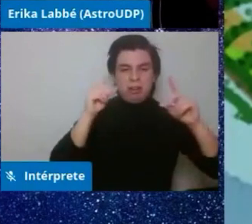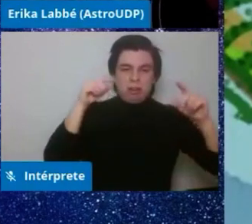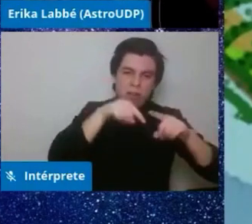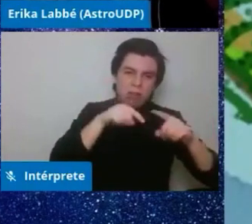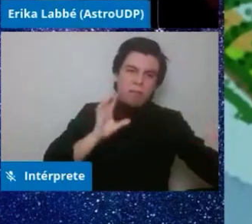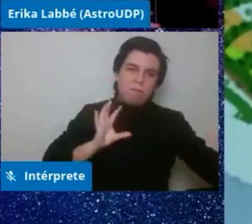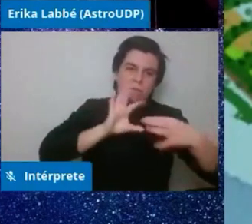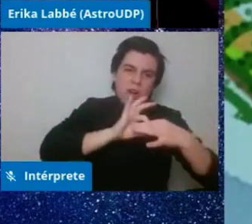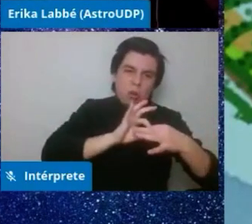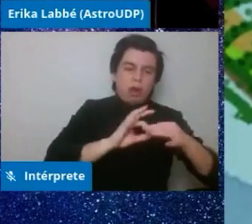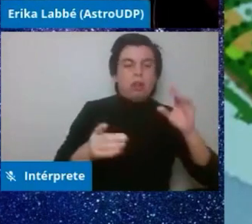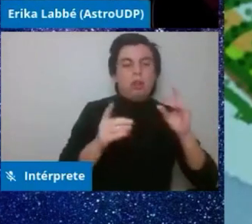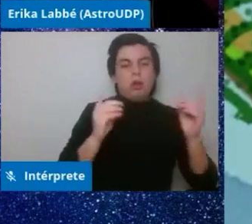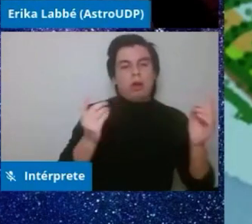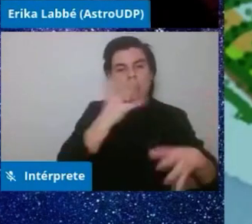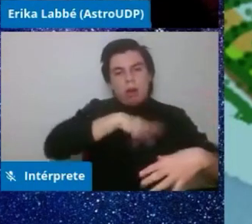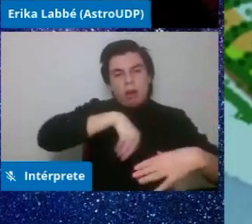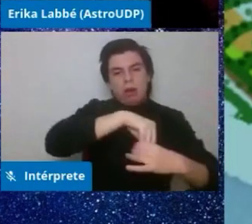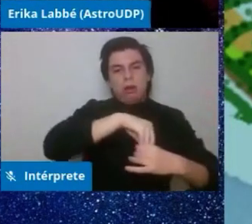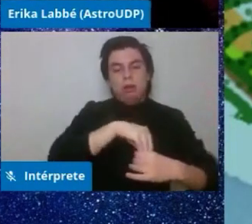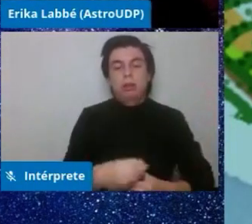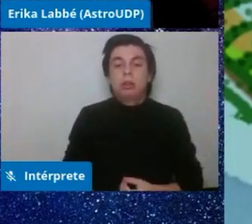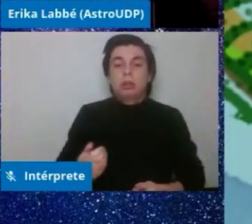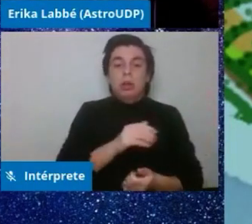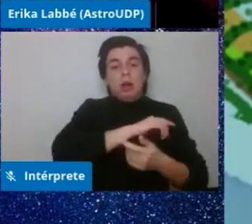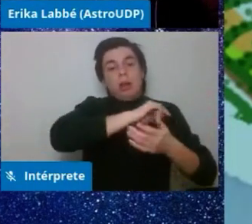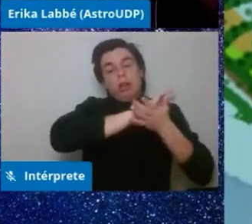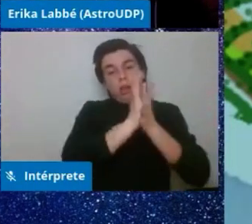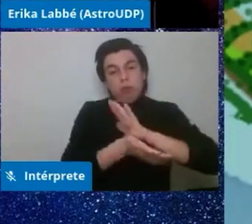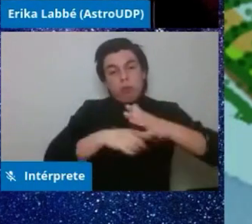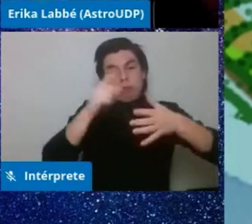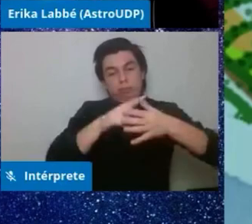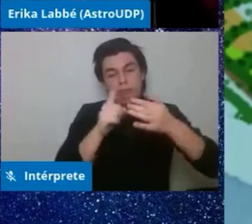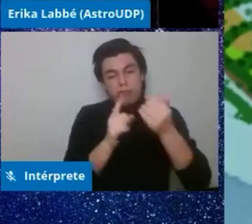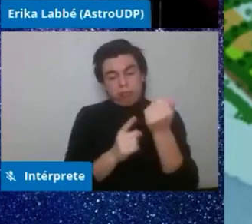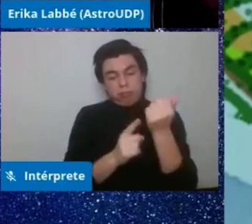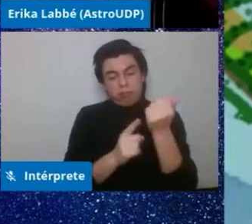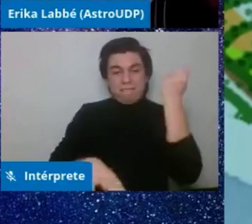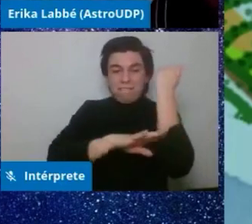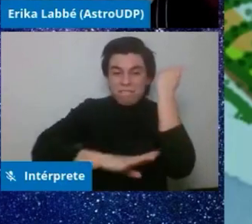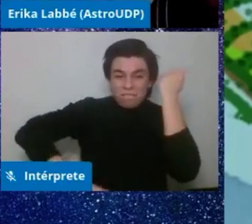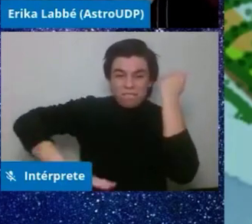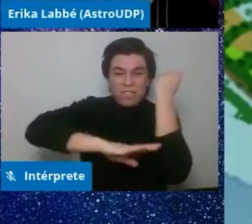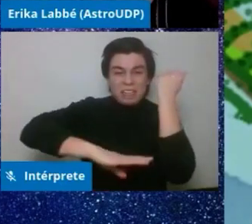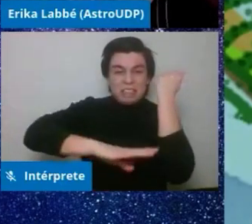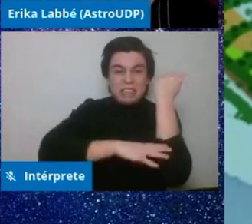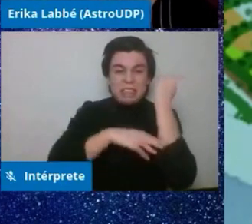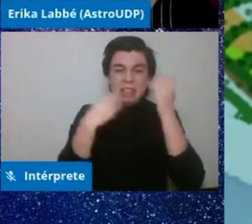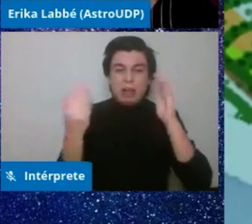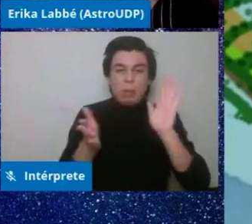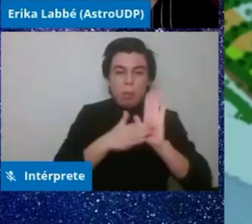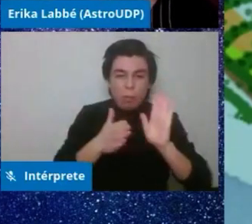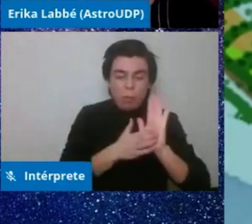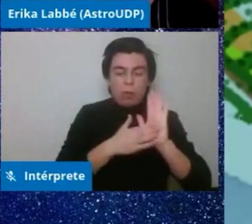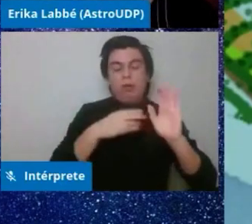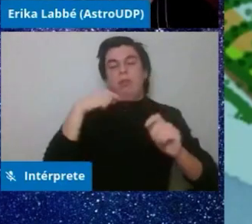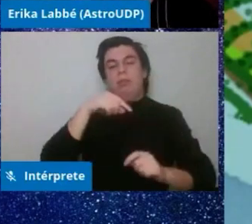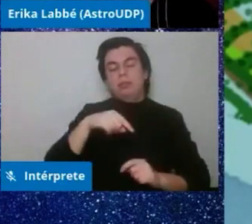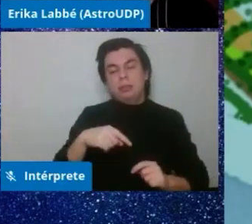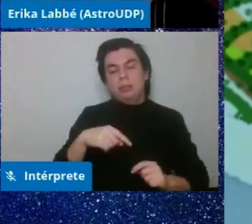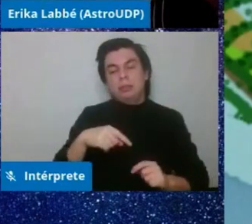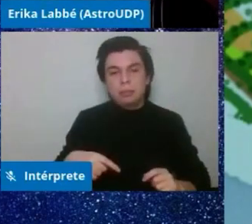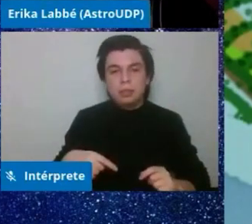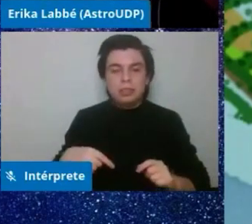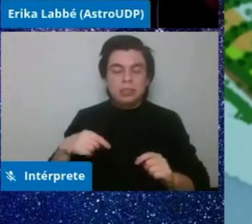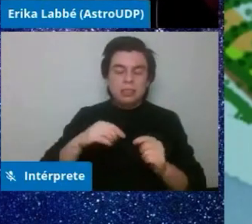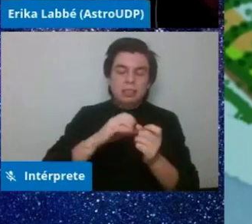Y bueno, con todos estos fundamentos que les acabo de decir, queda clarísimo que hay una parte muy importante también en este tronco,